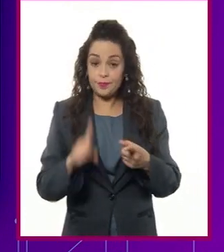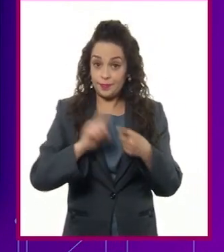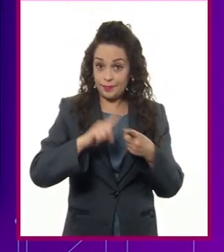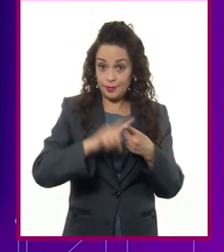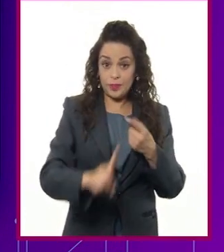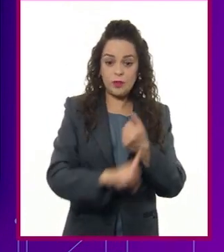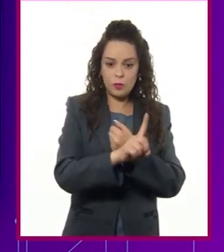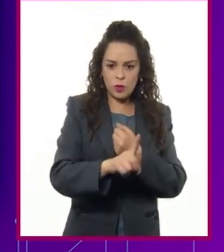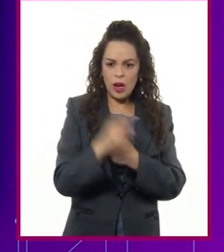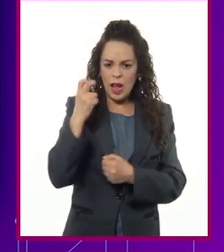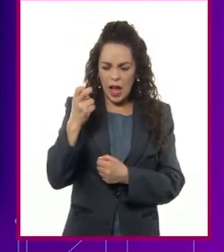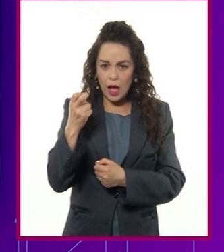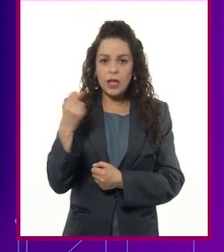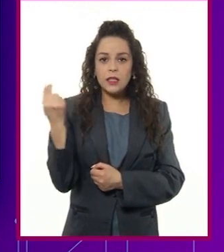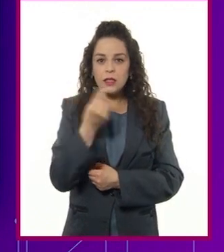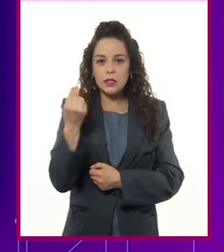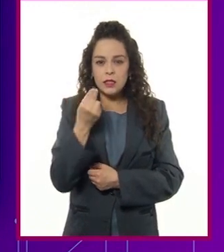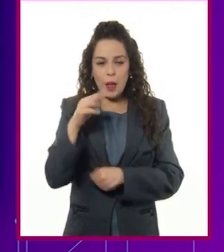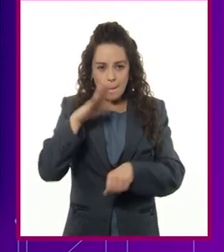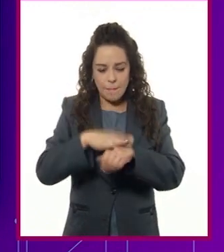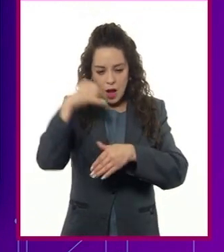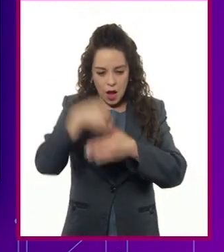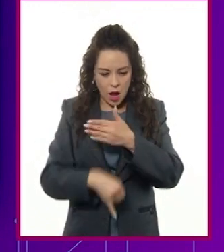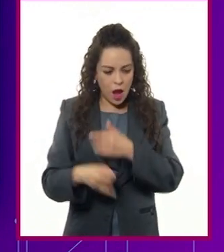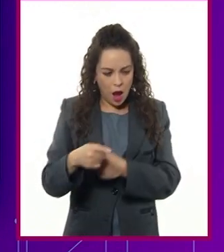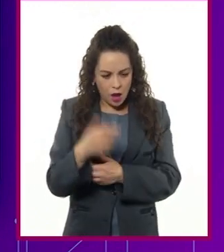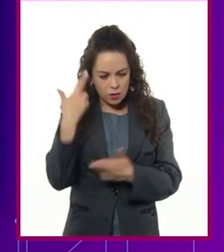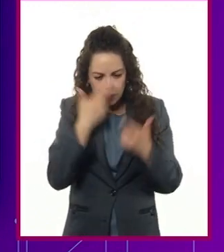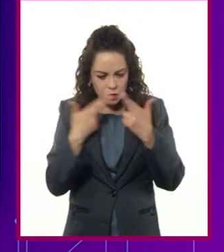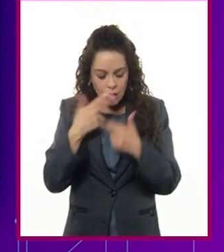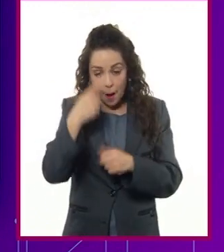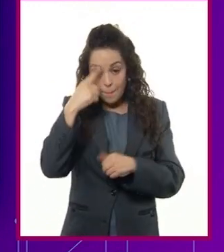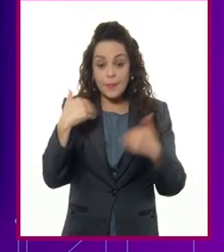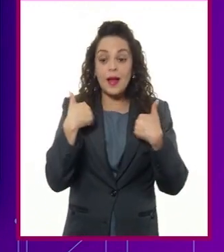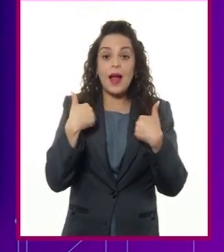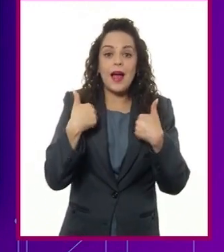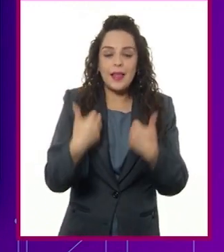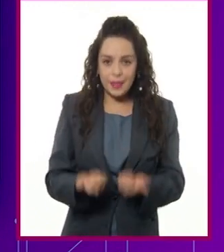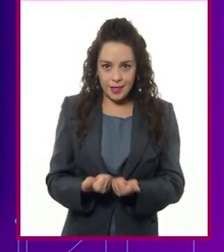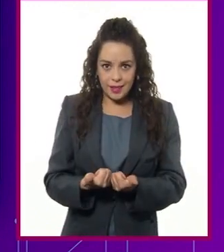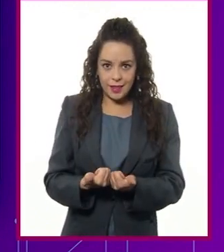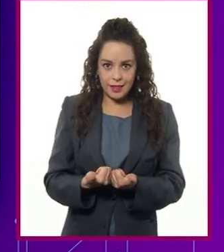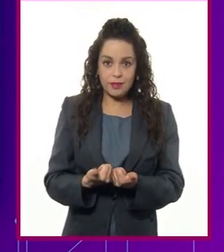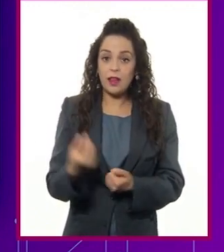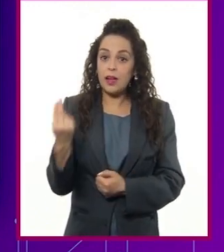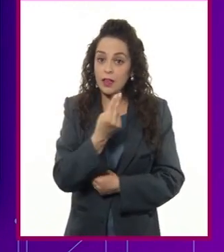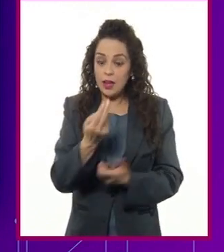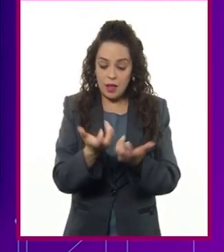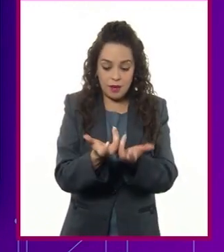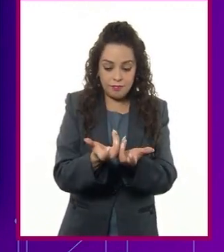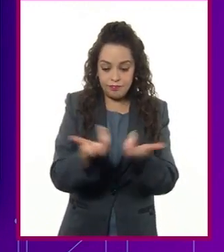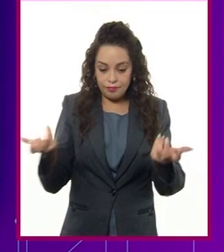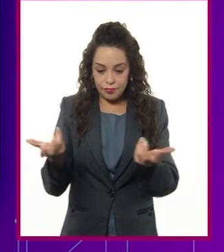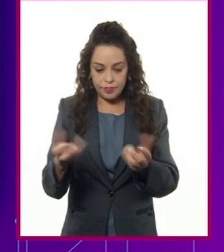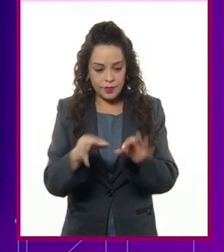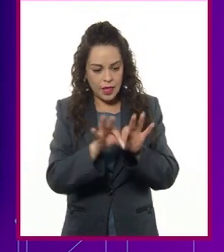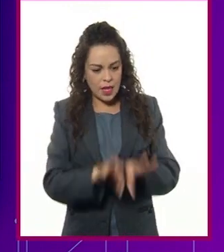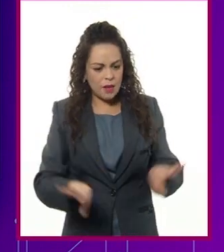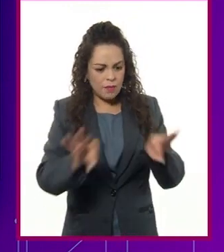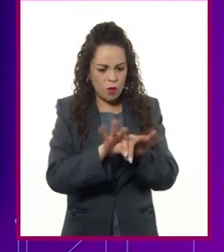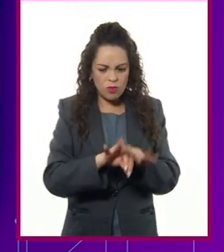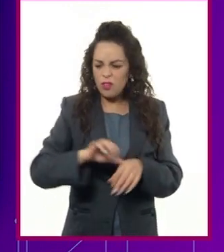el problema nos permite entender un conflicto, y para entender la magnitud de este, debemos separar lo fundamental de lo